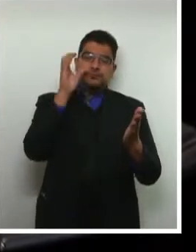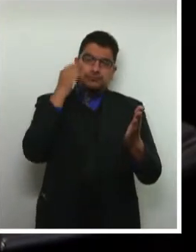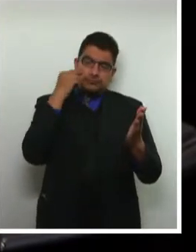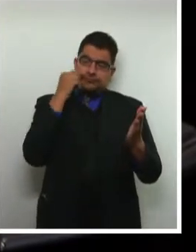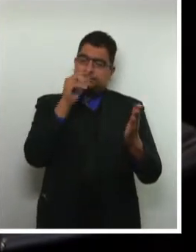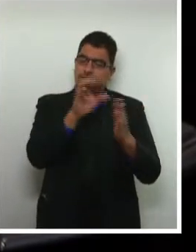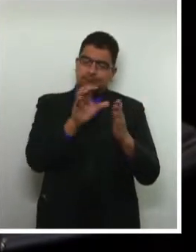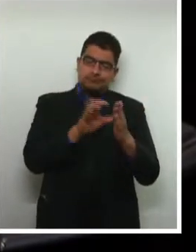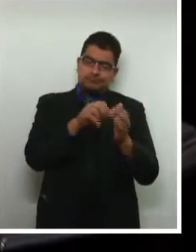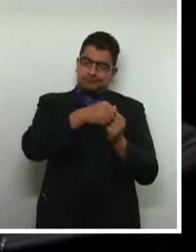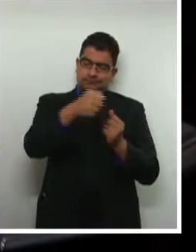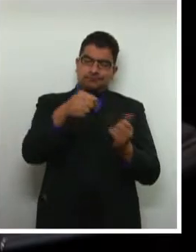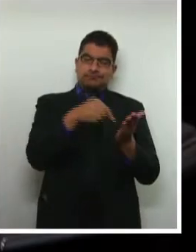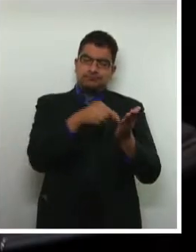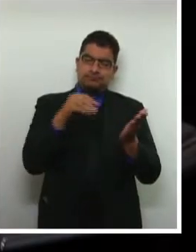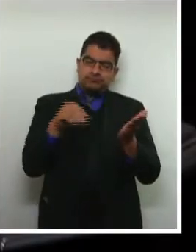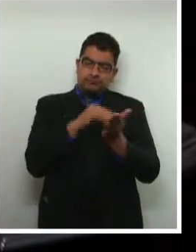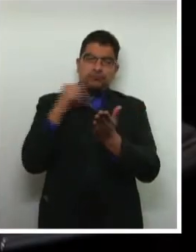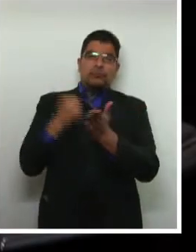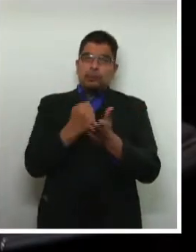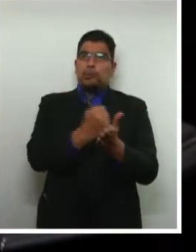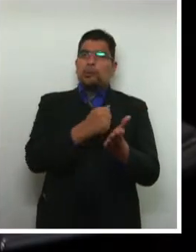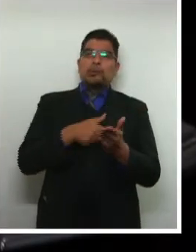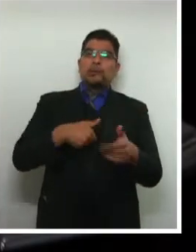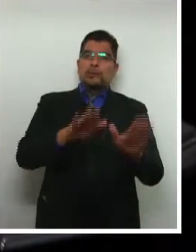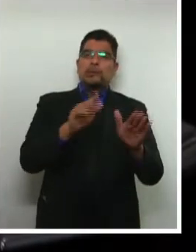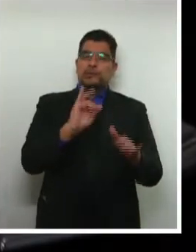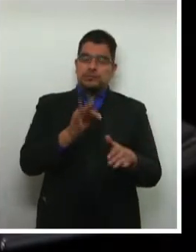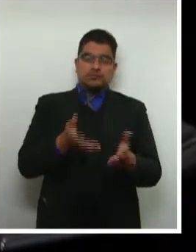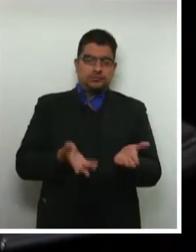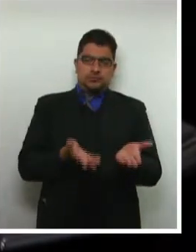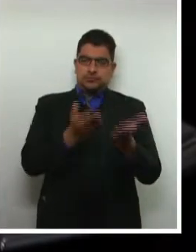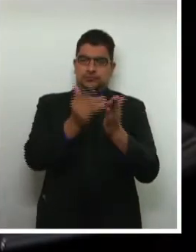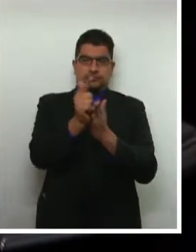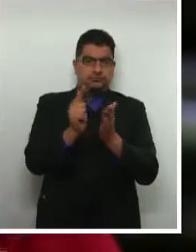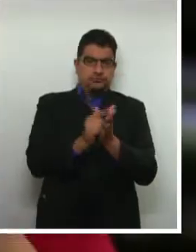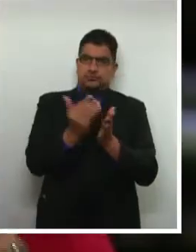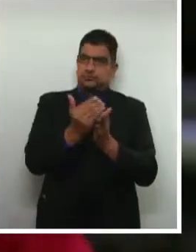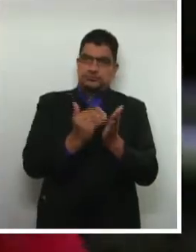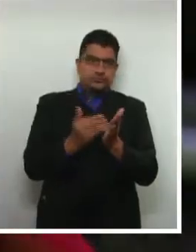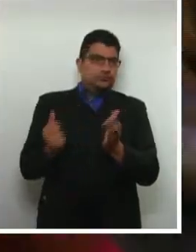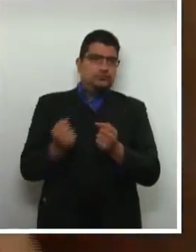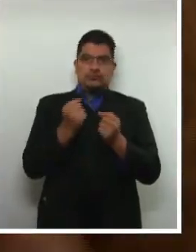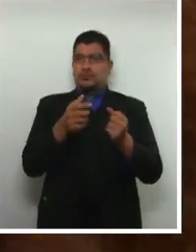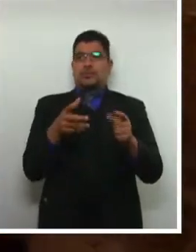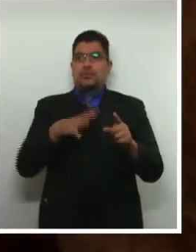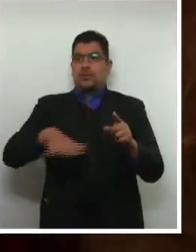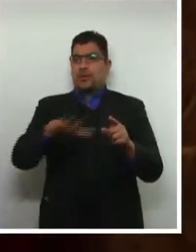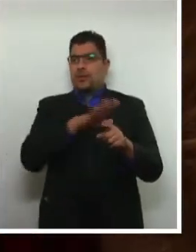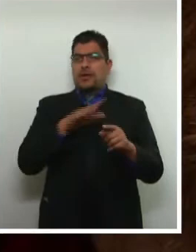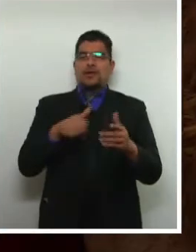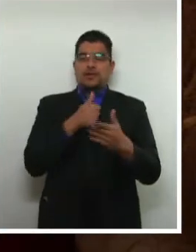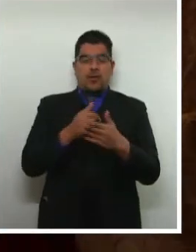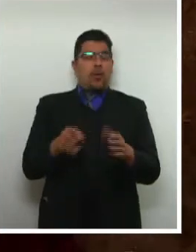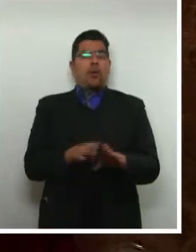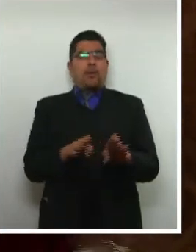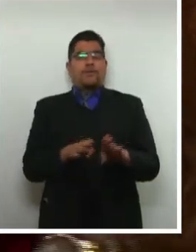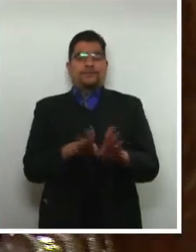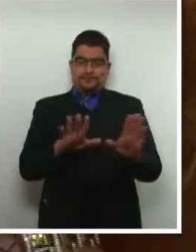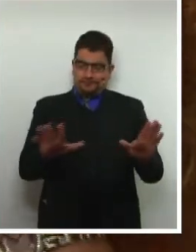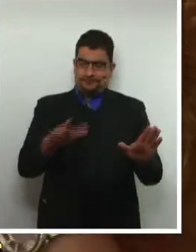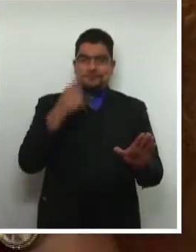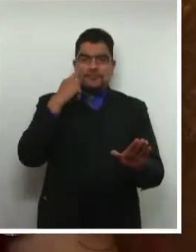aprobar, porque finalmente me parece, la legalización de los poderes fácticos en la ciudad. Entonces, ojalá y